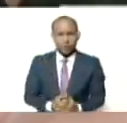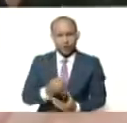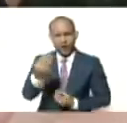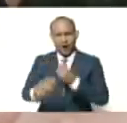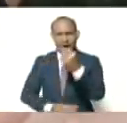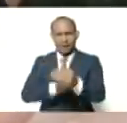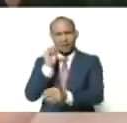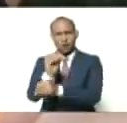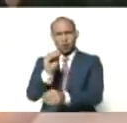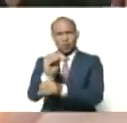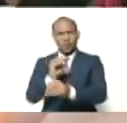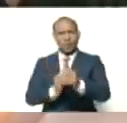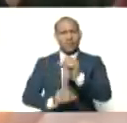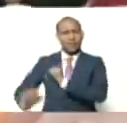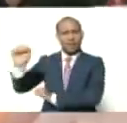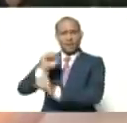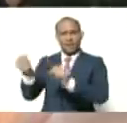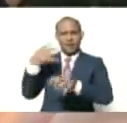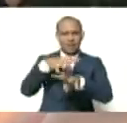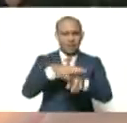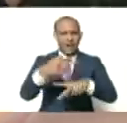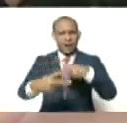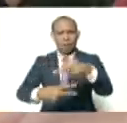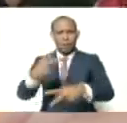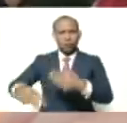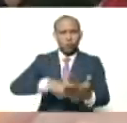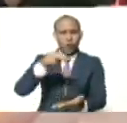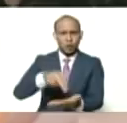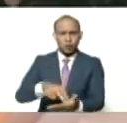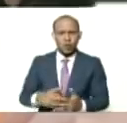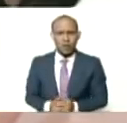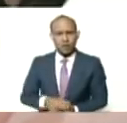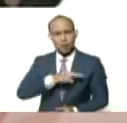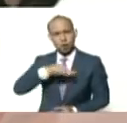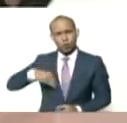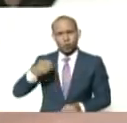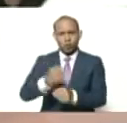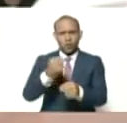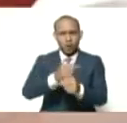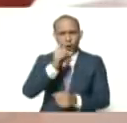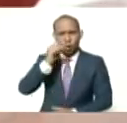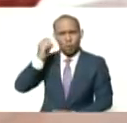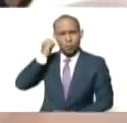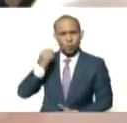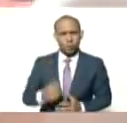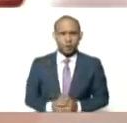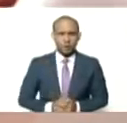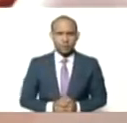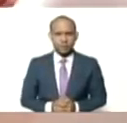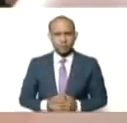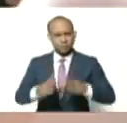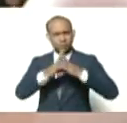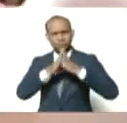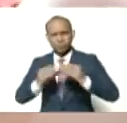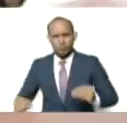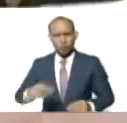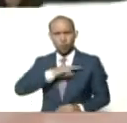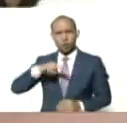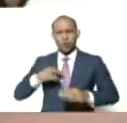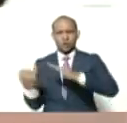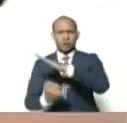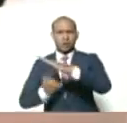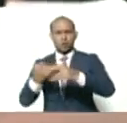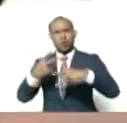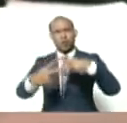y la defensa integral de la producción nacional, de nuestros trabajadores y trabajadoras y de todas nuestras